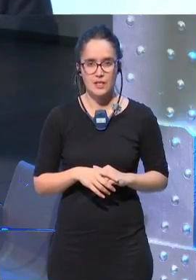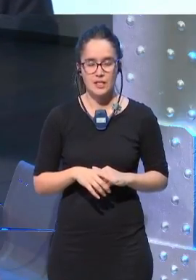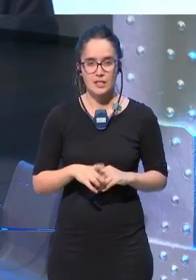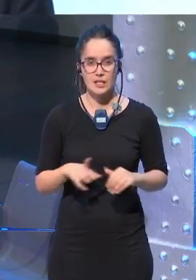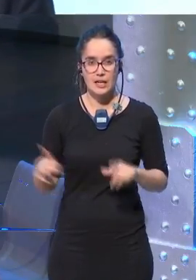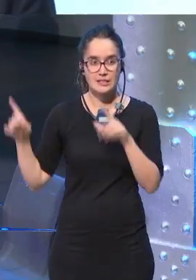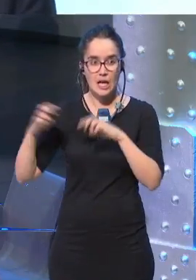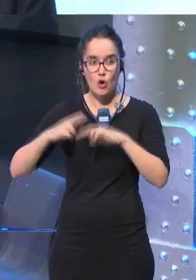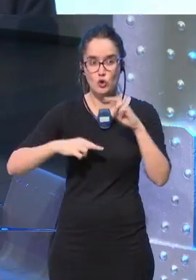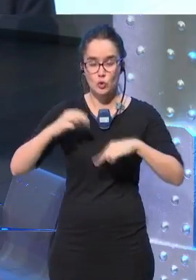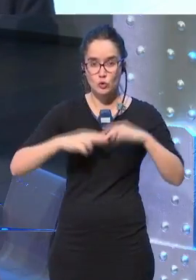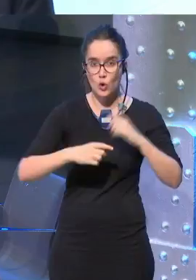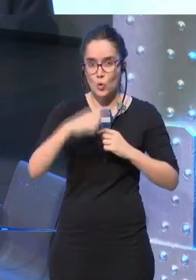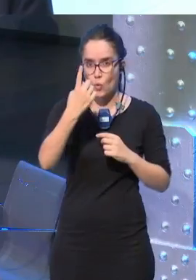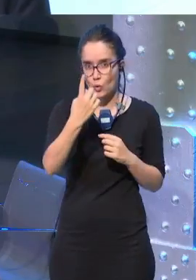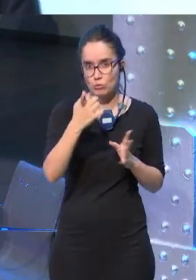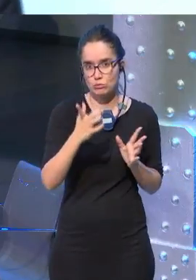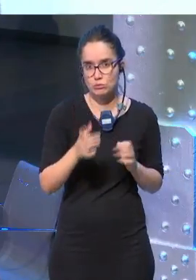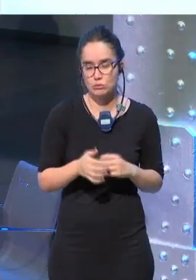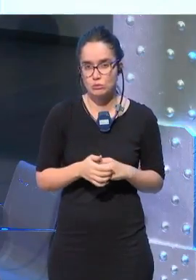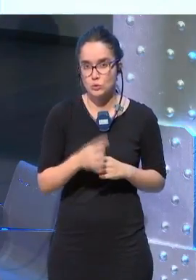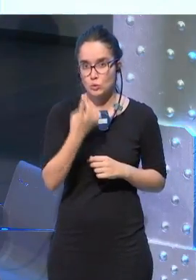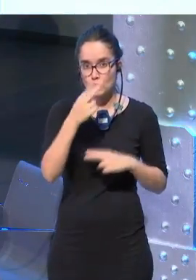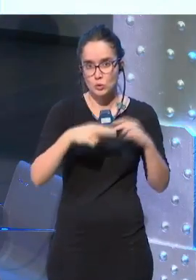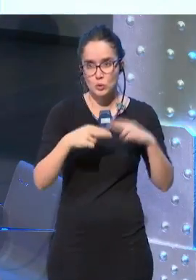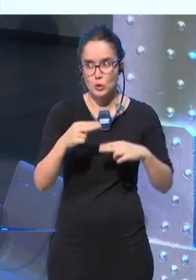Este es el constructor, uno de ellos.